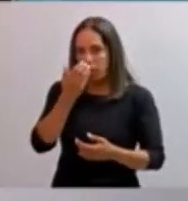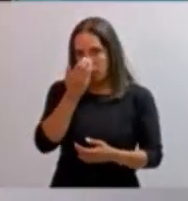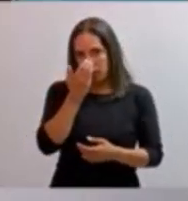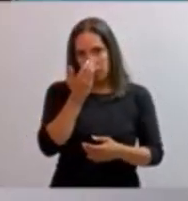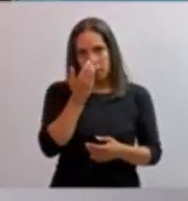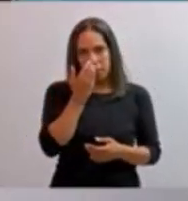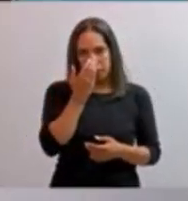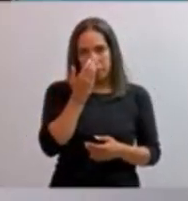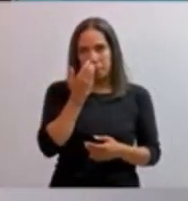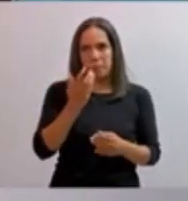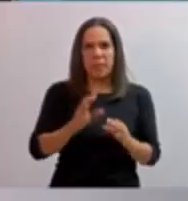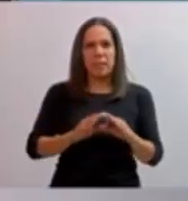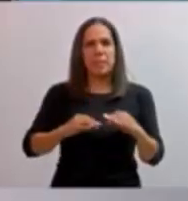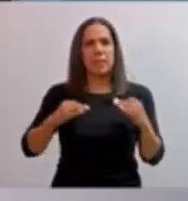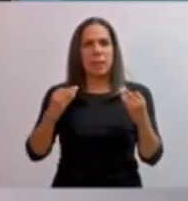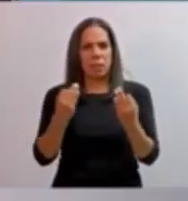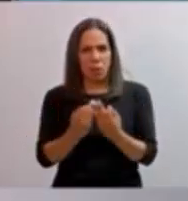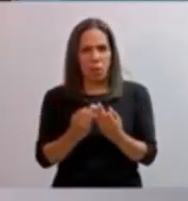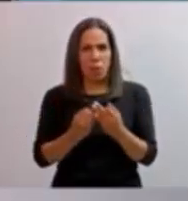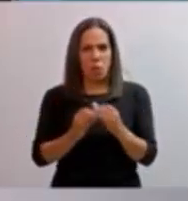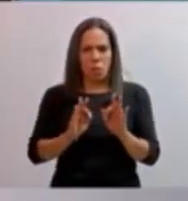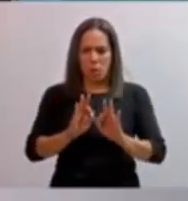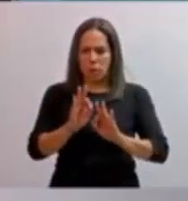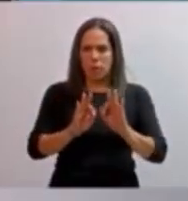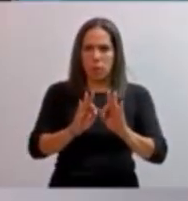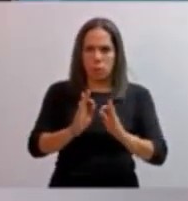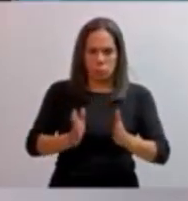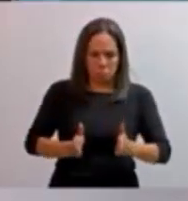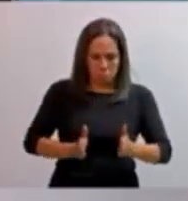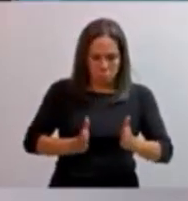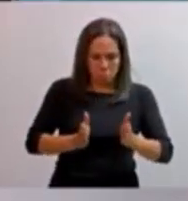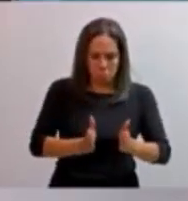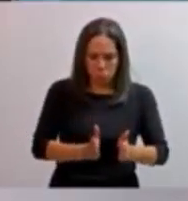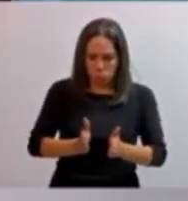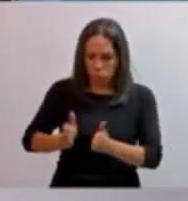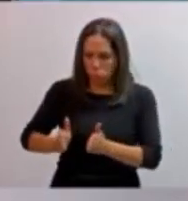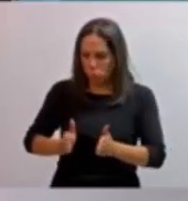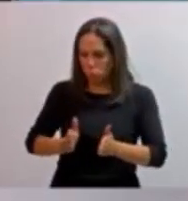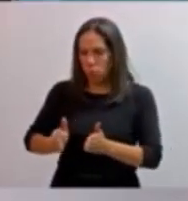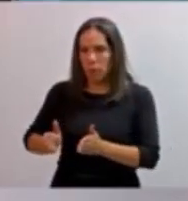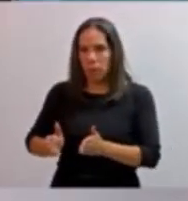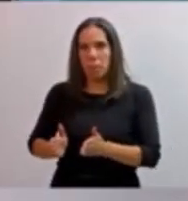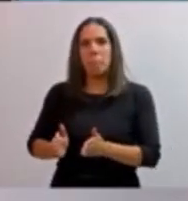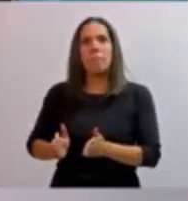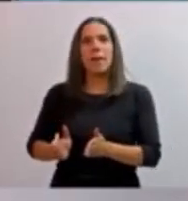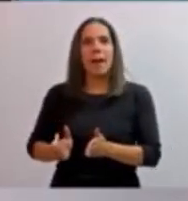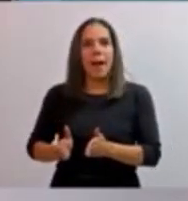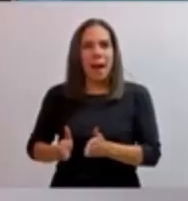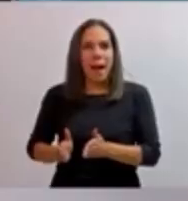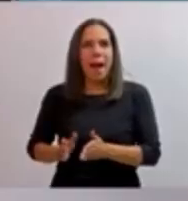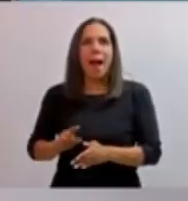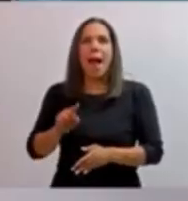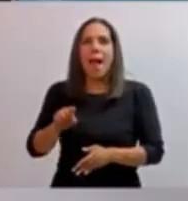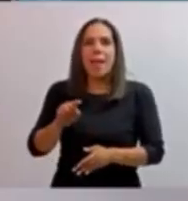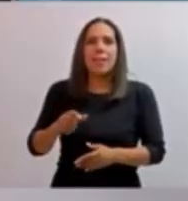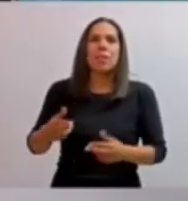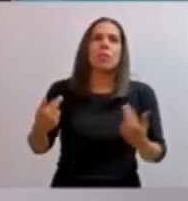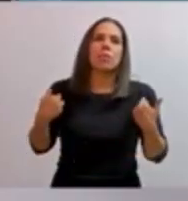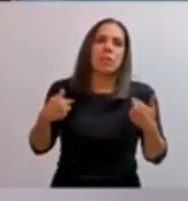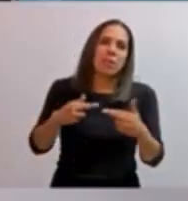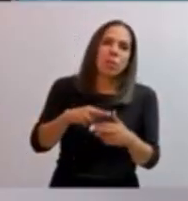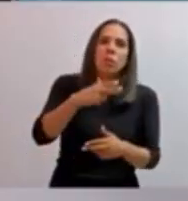algo sistematizado y con un método. Entonces aquí se dirigieron todos hacia una realidad concreta que habían